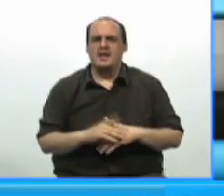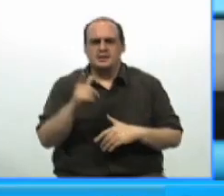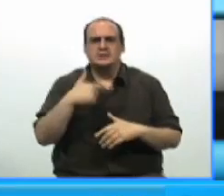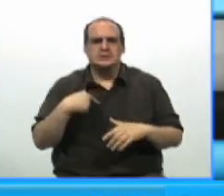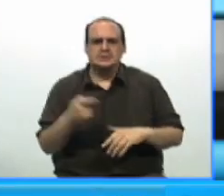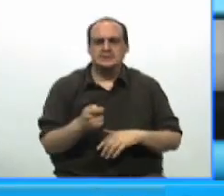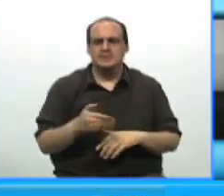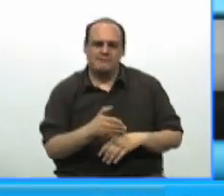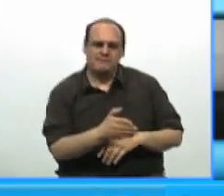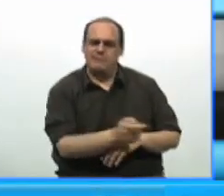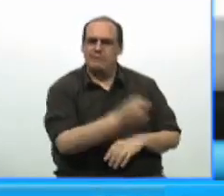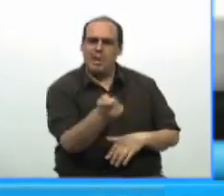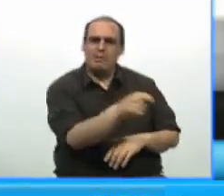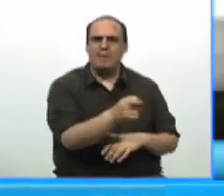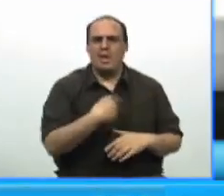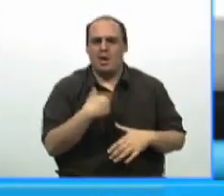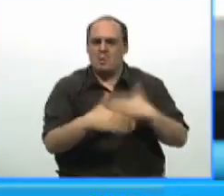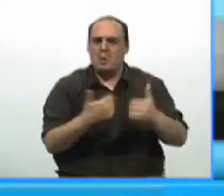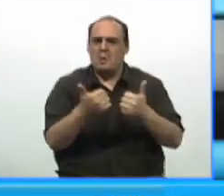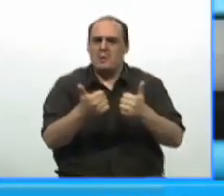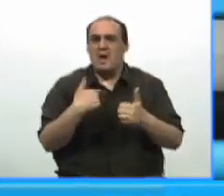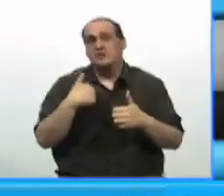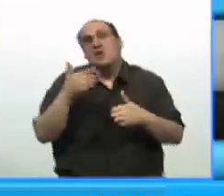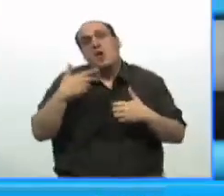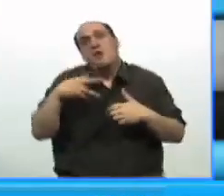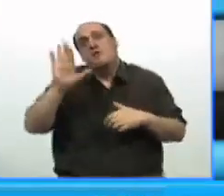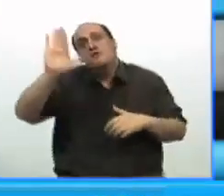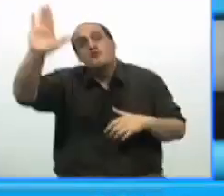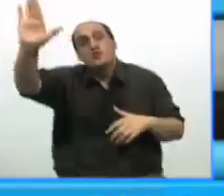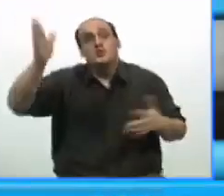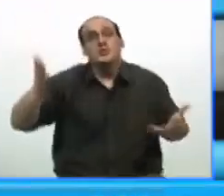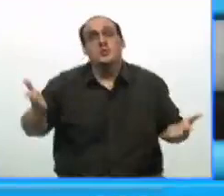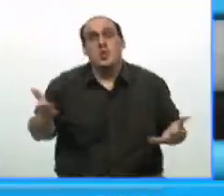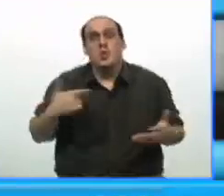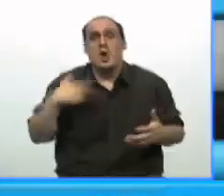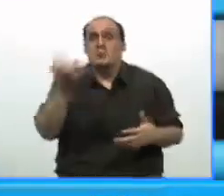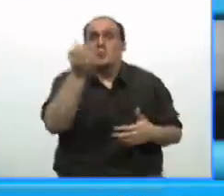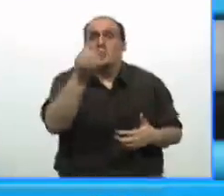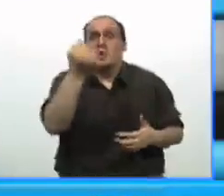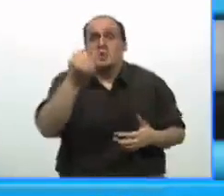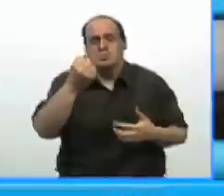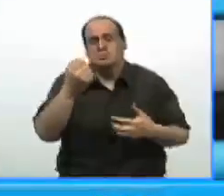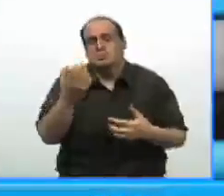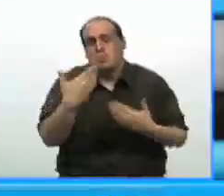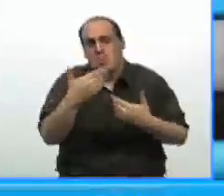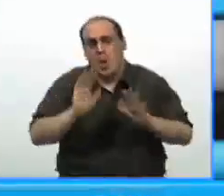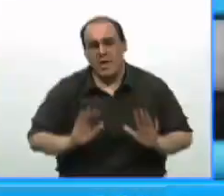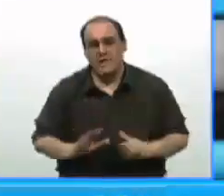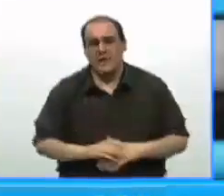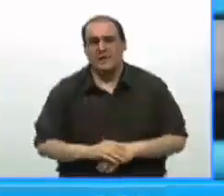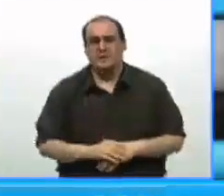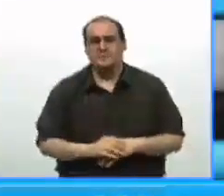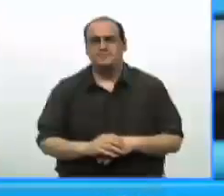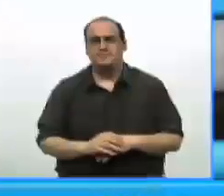generando buen juego y va a seguir seguramente a futuro lograr cosas importantes. Yo creo que con esto quiero decir que